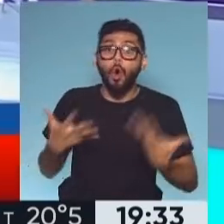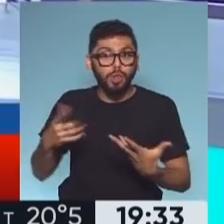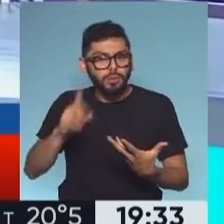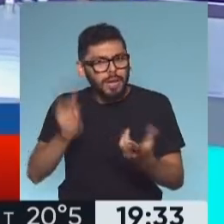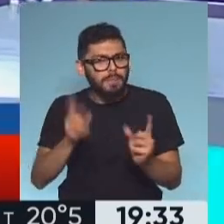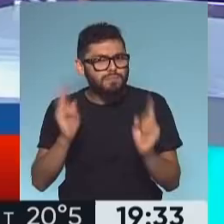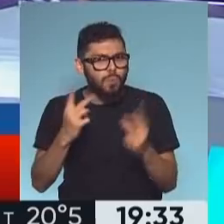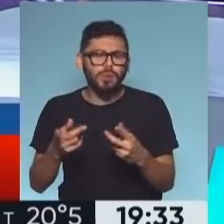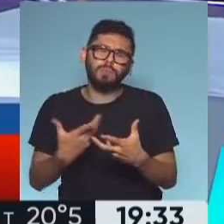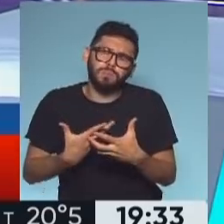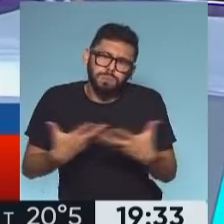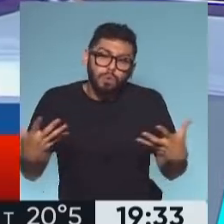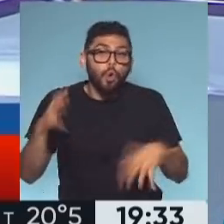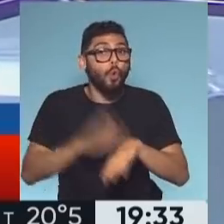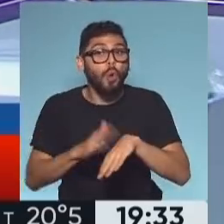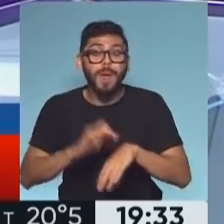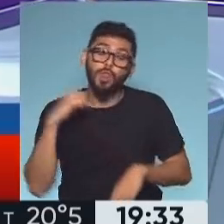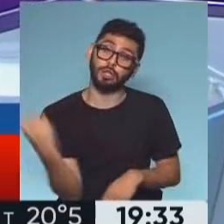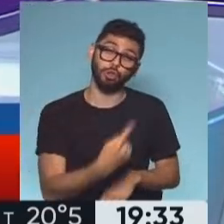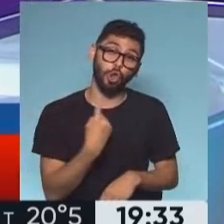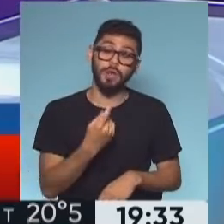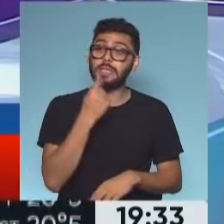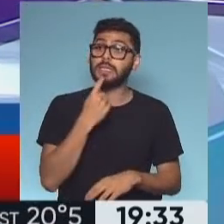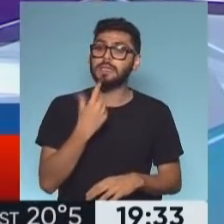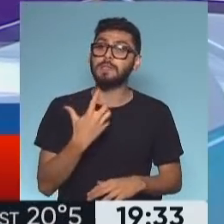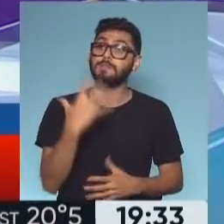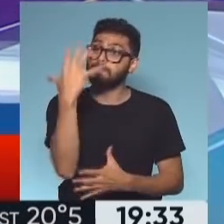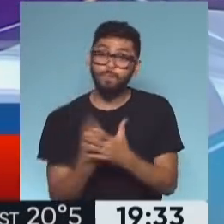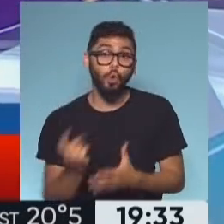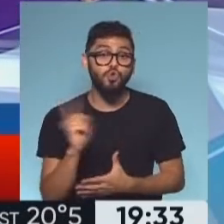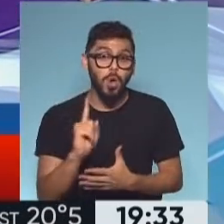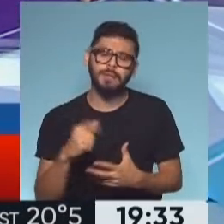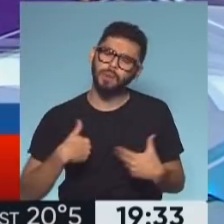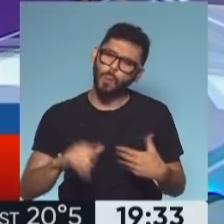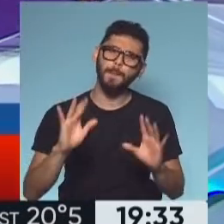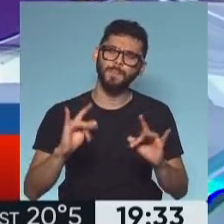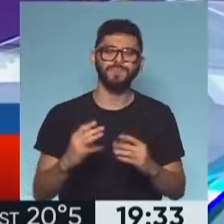La responsabilidad es de todos. Si no la asumimos, estamos muy complicados. Gracias, doctor.